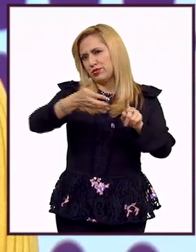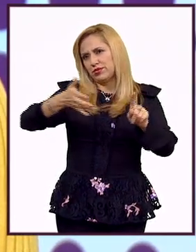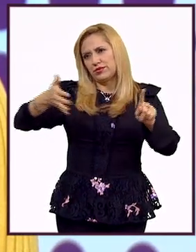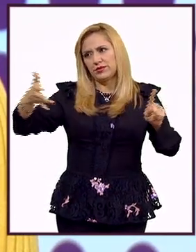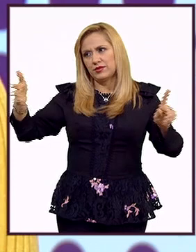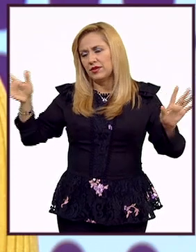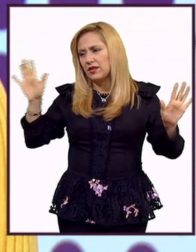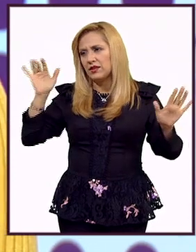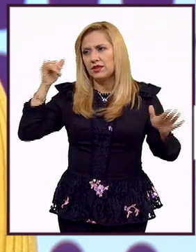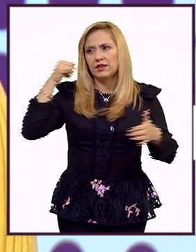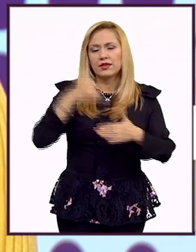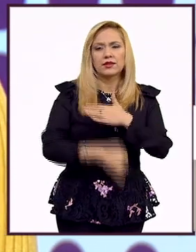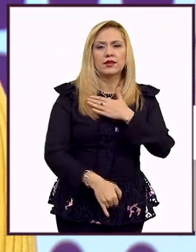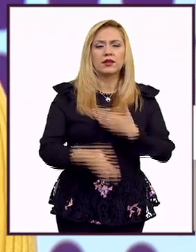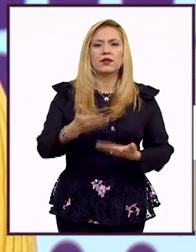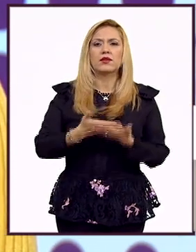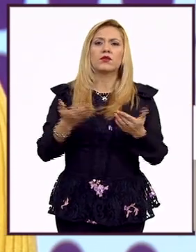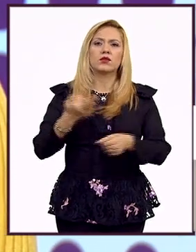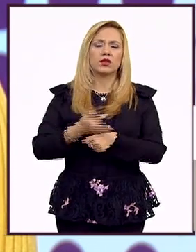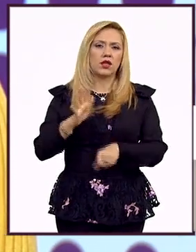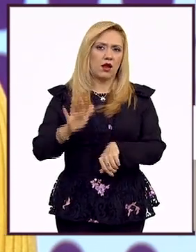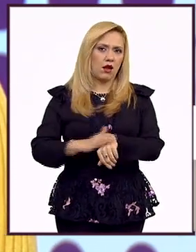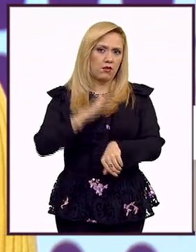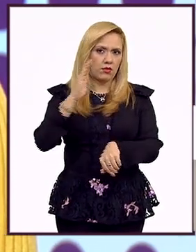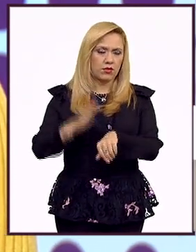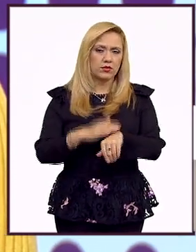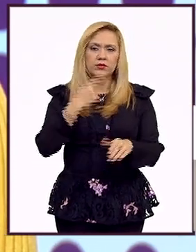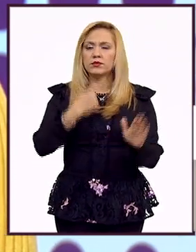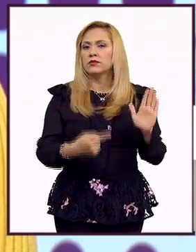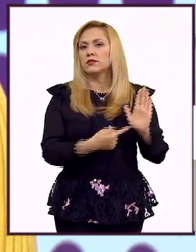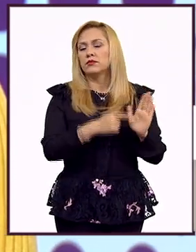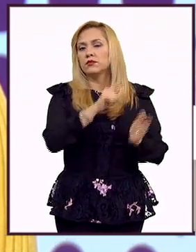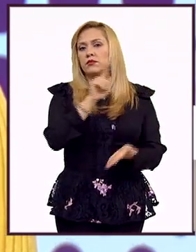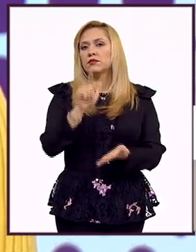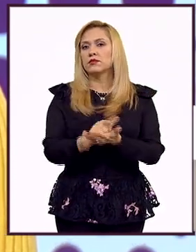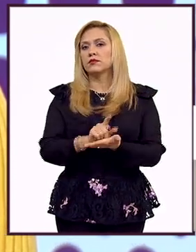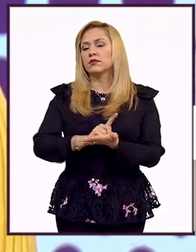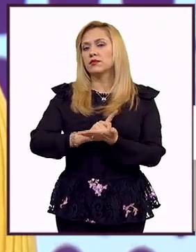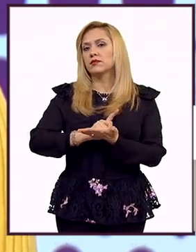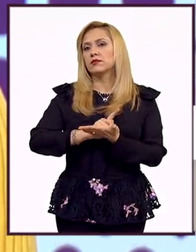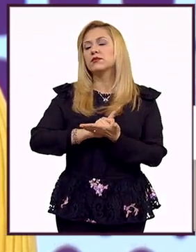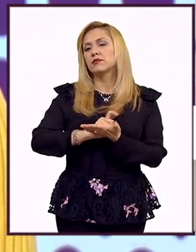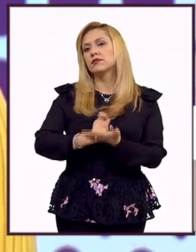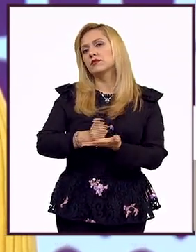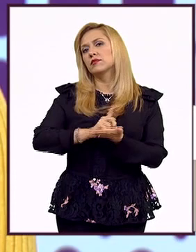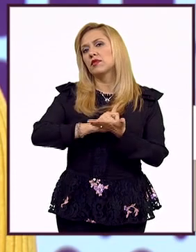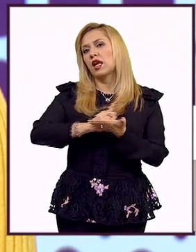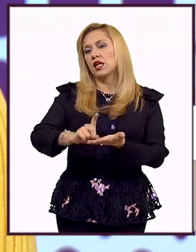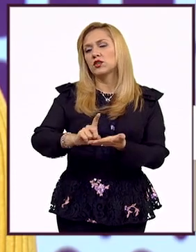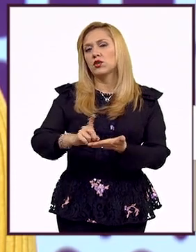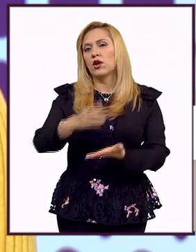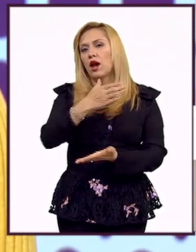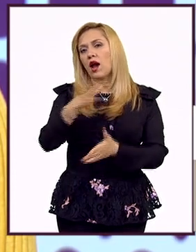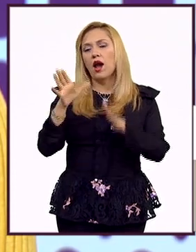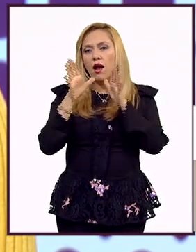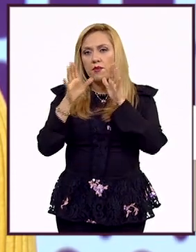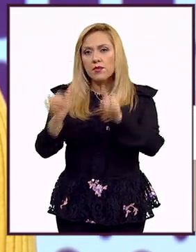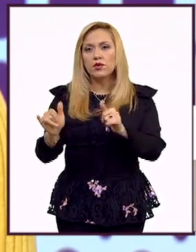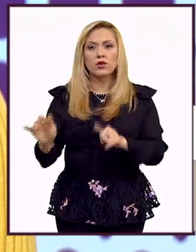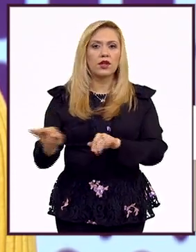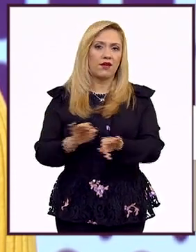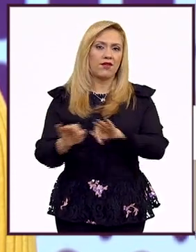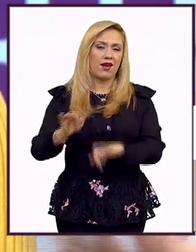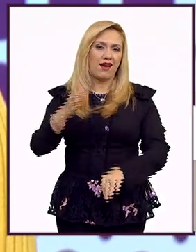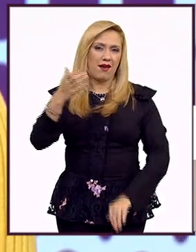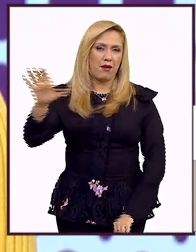también lo que ahora ya está aprobado dentro de la propia Declaración de los Derechos de los Campesinos y Personas que trabajan en zonas rurales, que